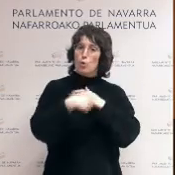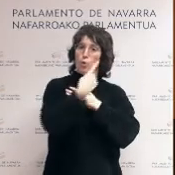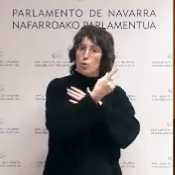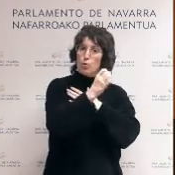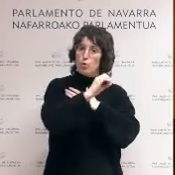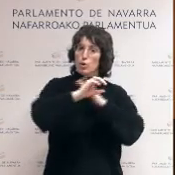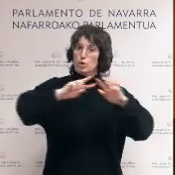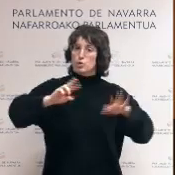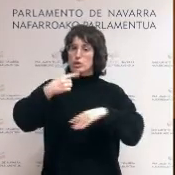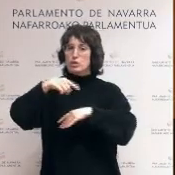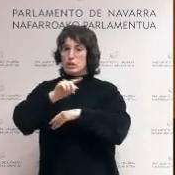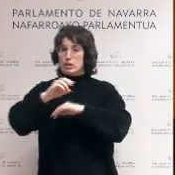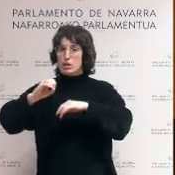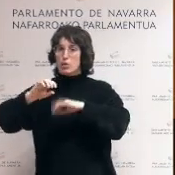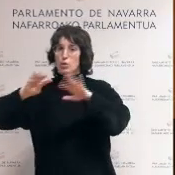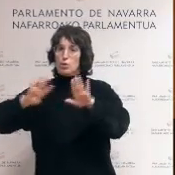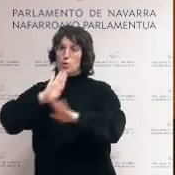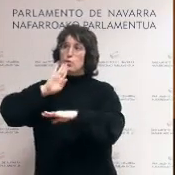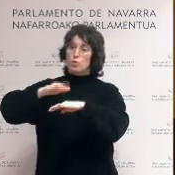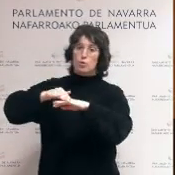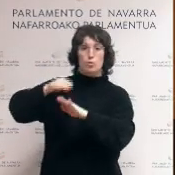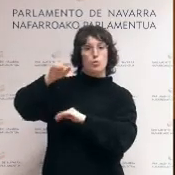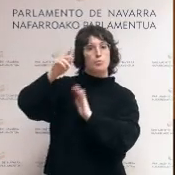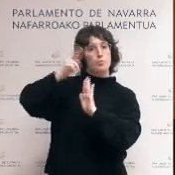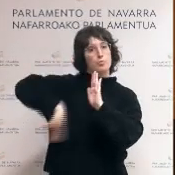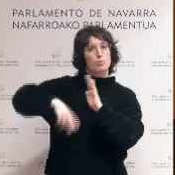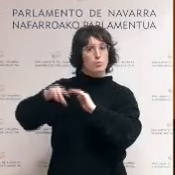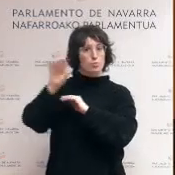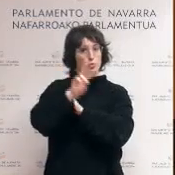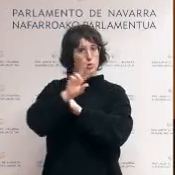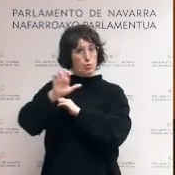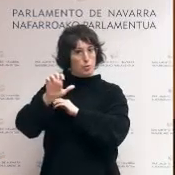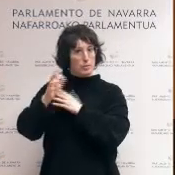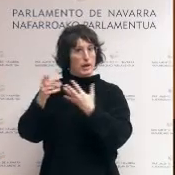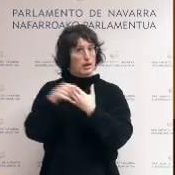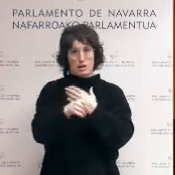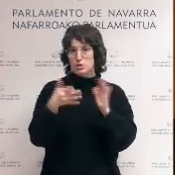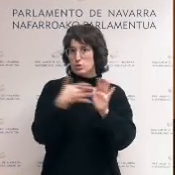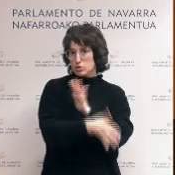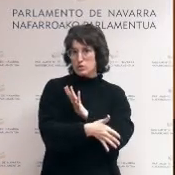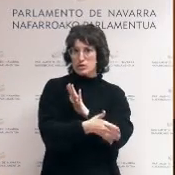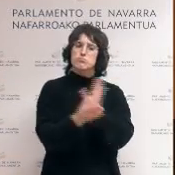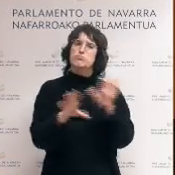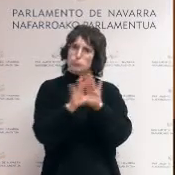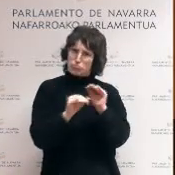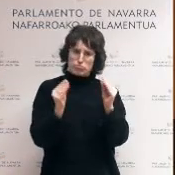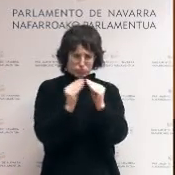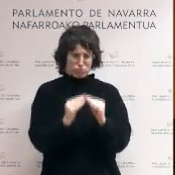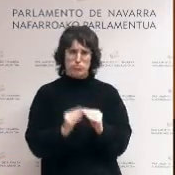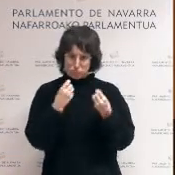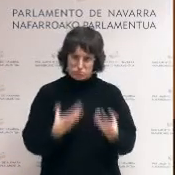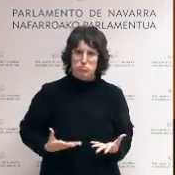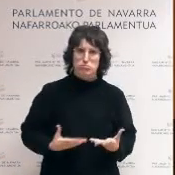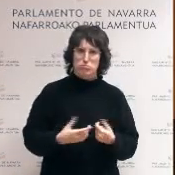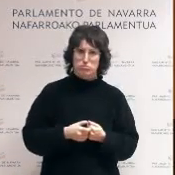de Funcionamiento de la Unión Europea, por lo tanto, tampoco entramos en incompatibilidades. Es una oportunidad para el